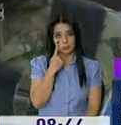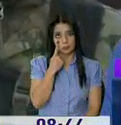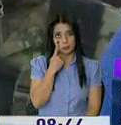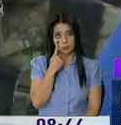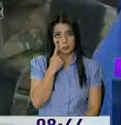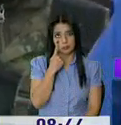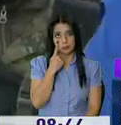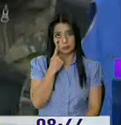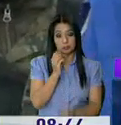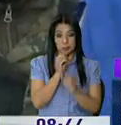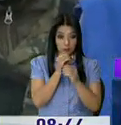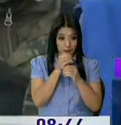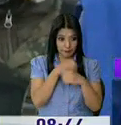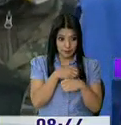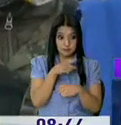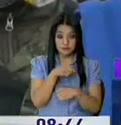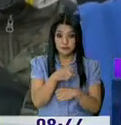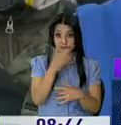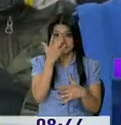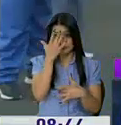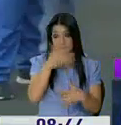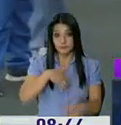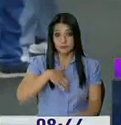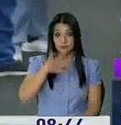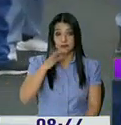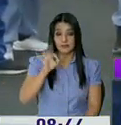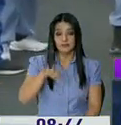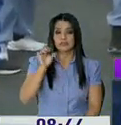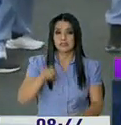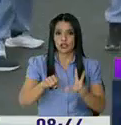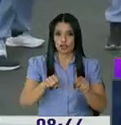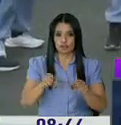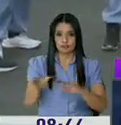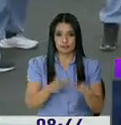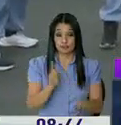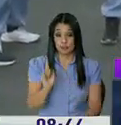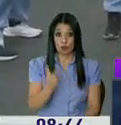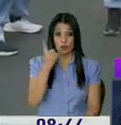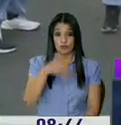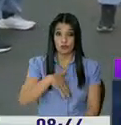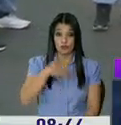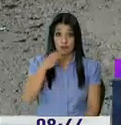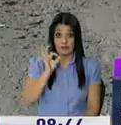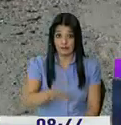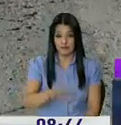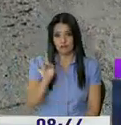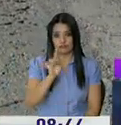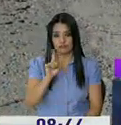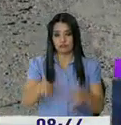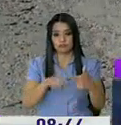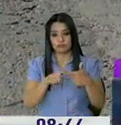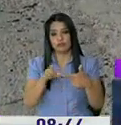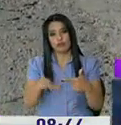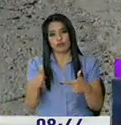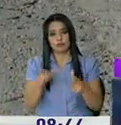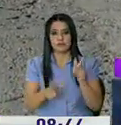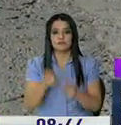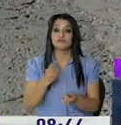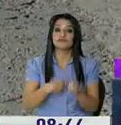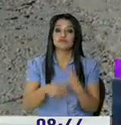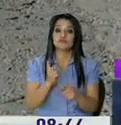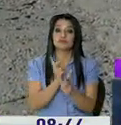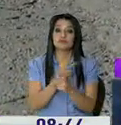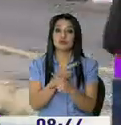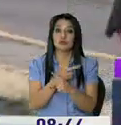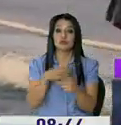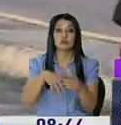de ver si son portadores o no del virus. Pero este no fue el único caso de COVID-19 en el lugar. Un comerciante que ofertaba sus productos en